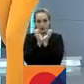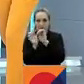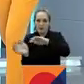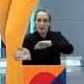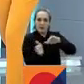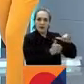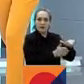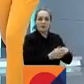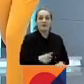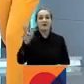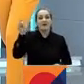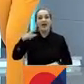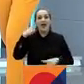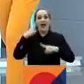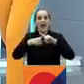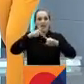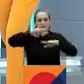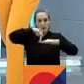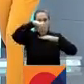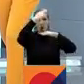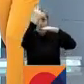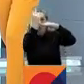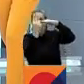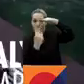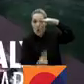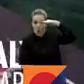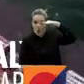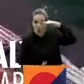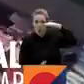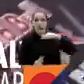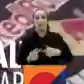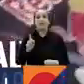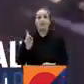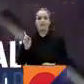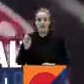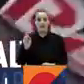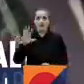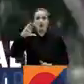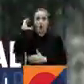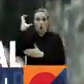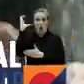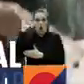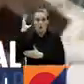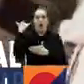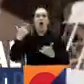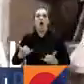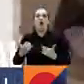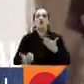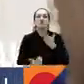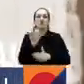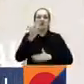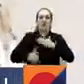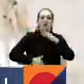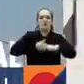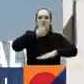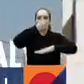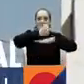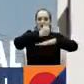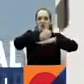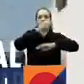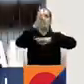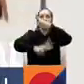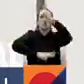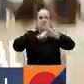El esclavadista colombiano Orlando Duque será el nuevo director deportivo de la Serie Mundial de Clavados de Altura. El deportista, que se retiró de la